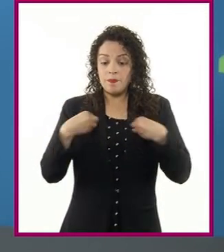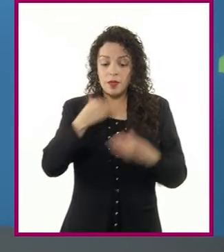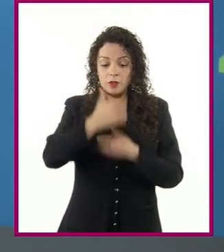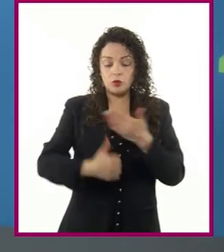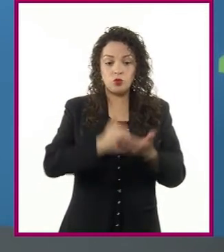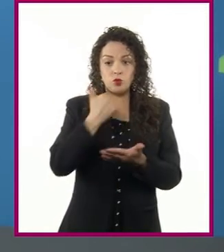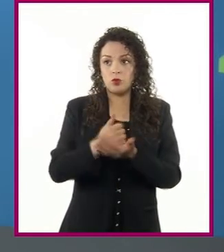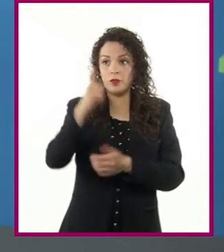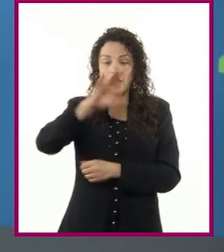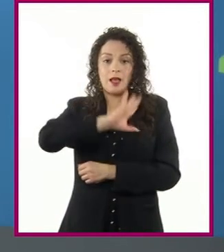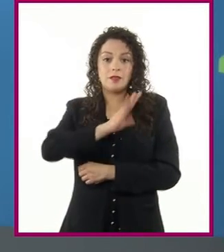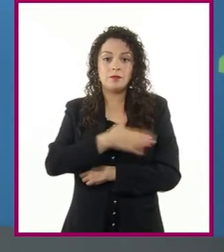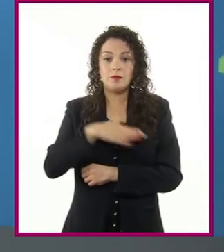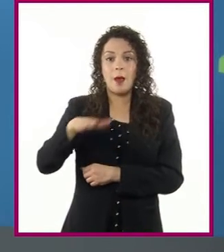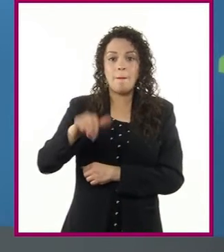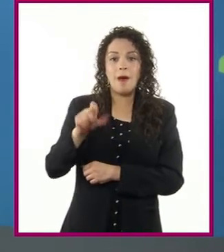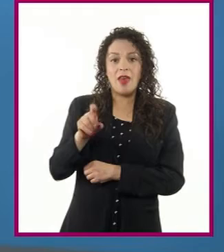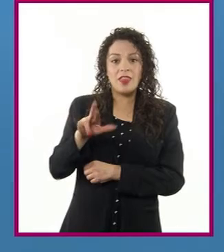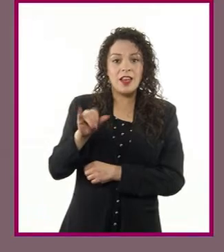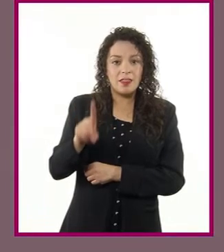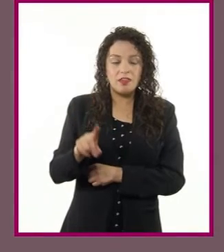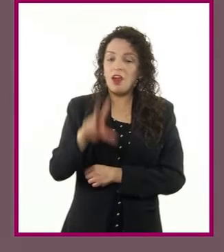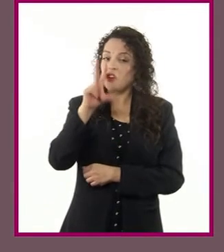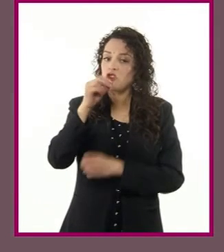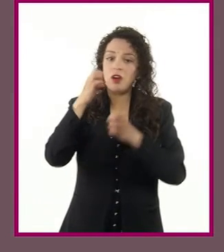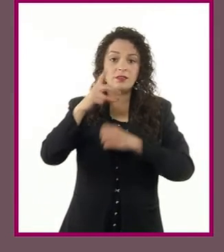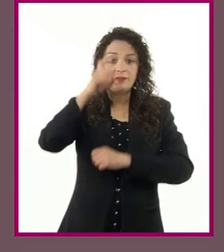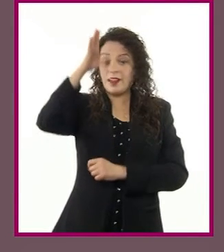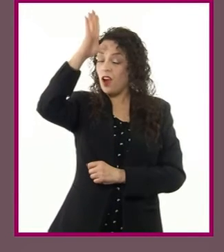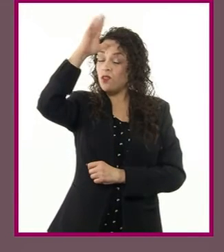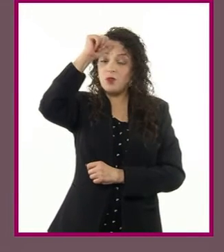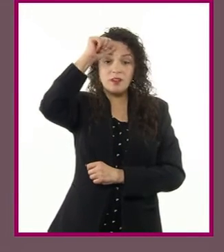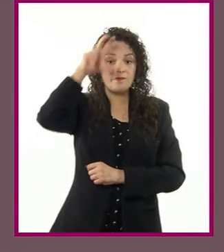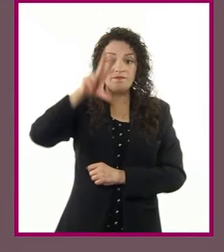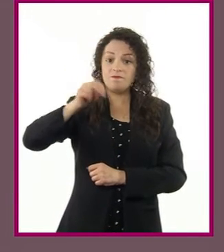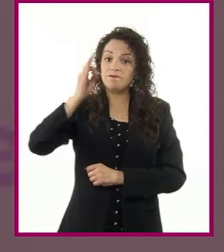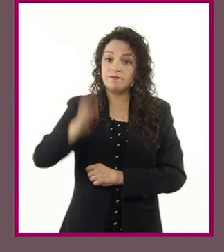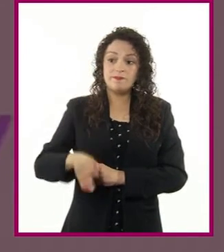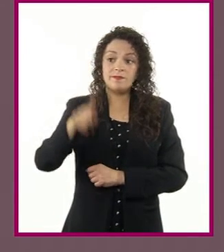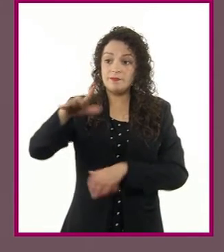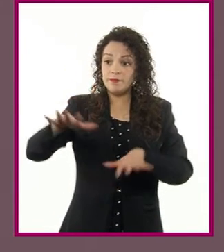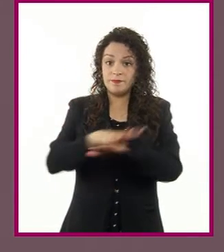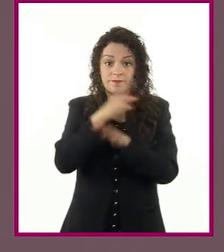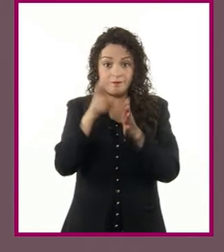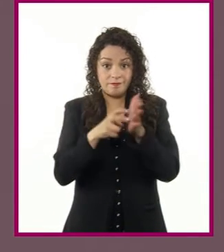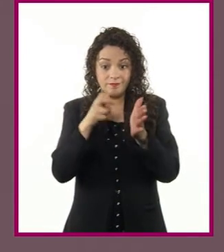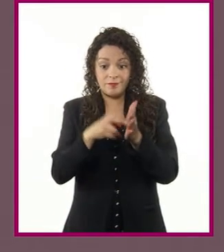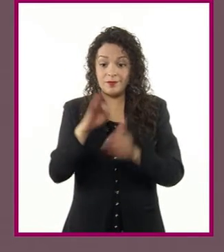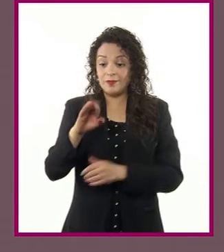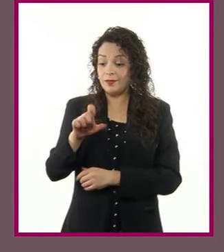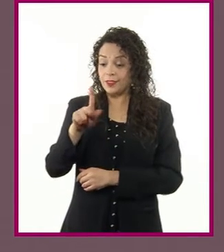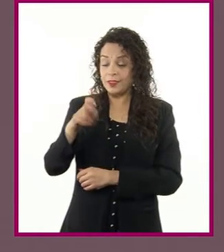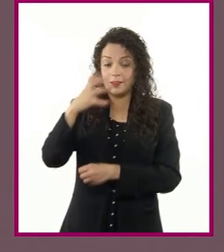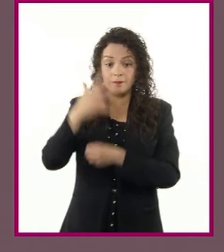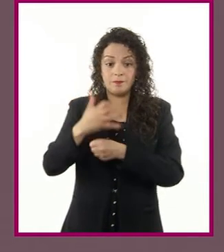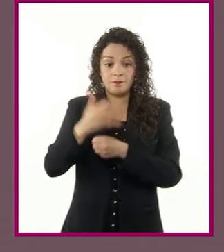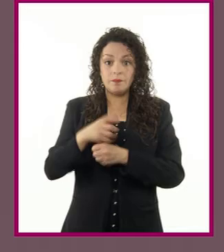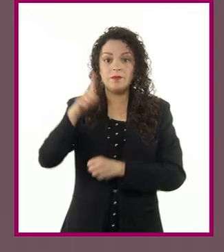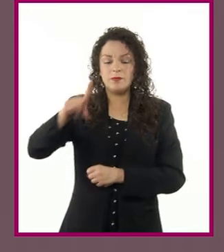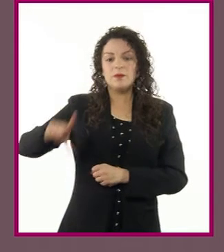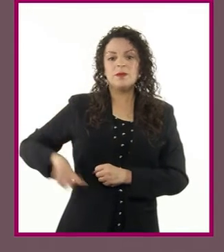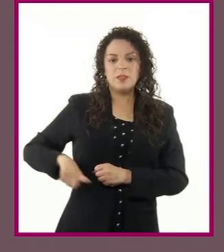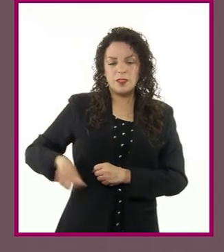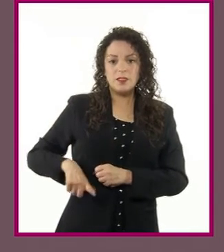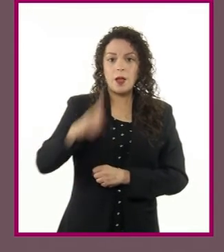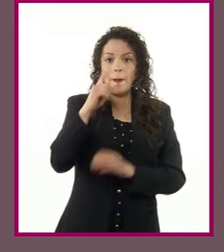Madrid, España, no estuvieron de acuerdo. Los cambios que realizó Felipe V, quien gobernó de 1700